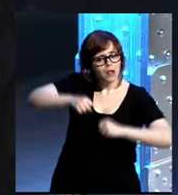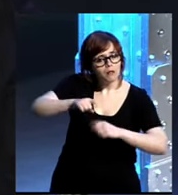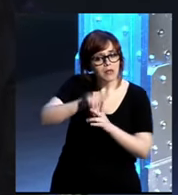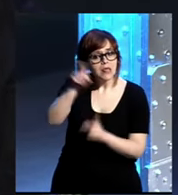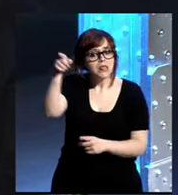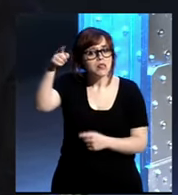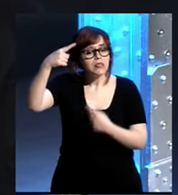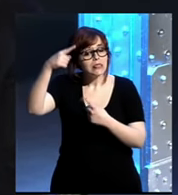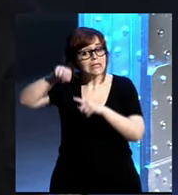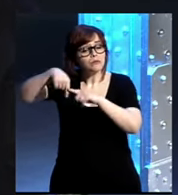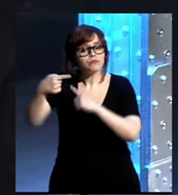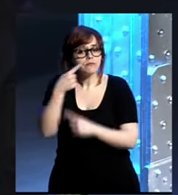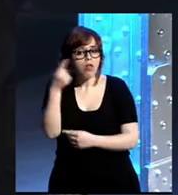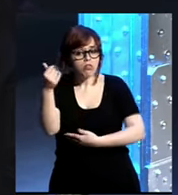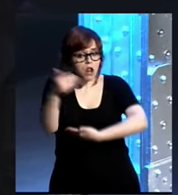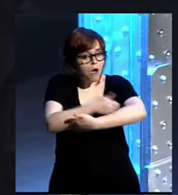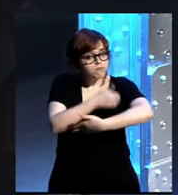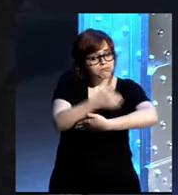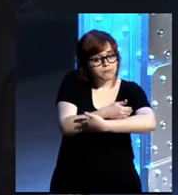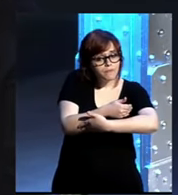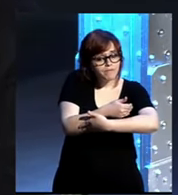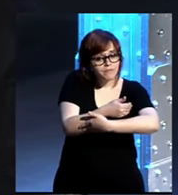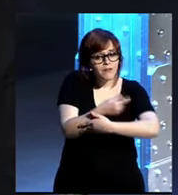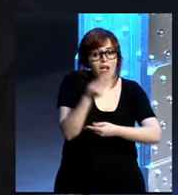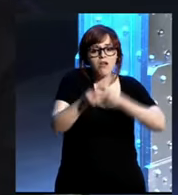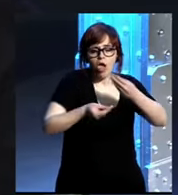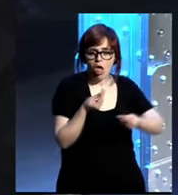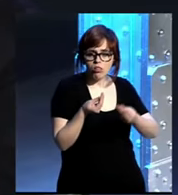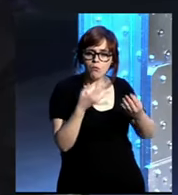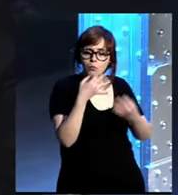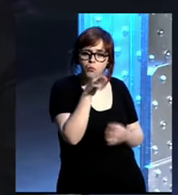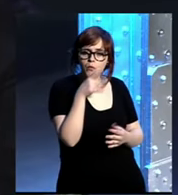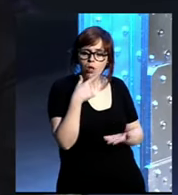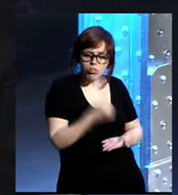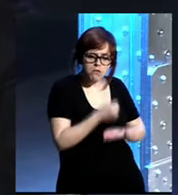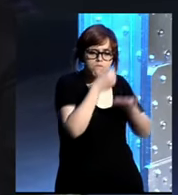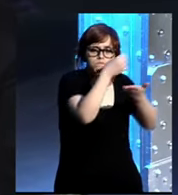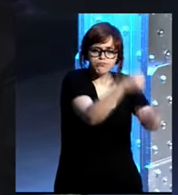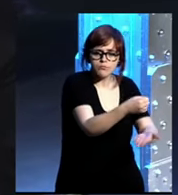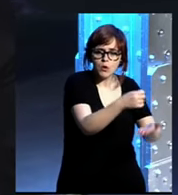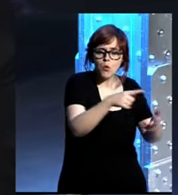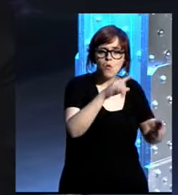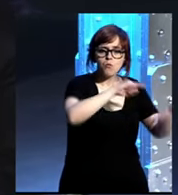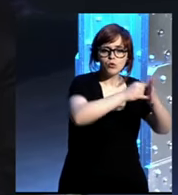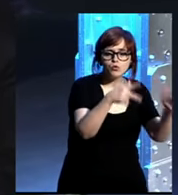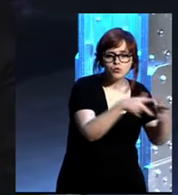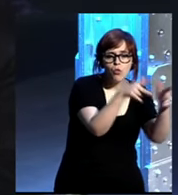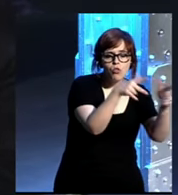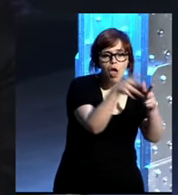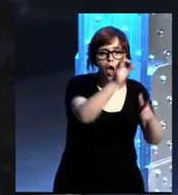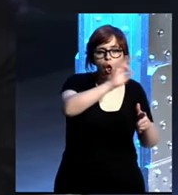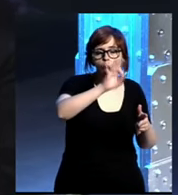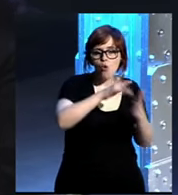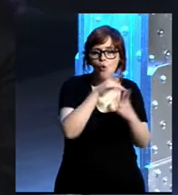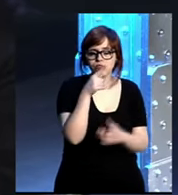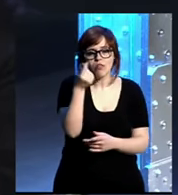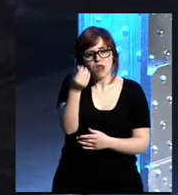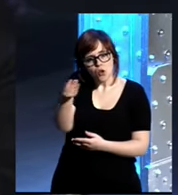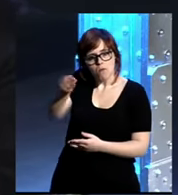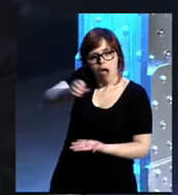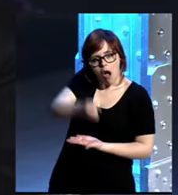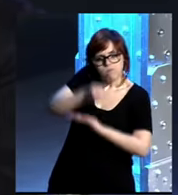protegido social, reinvertirlo en nuevo proyecto social o reinvertirlo en lo que les den la gana, como por ejemplo la financiación del capital. Lo